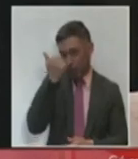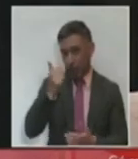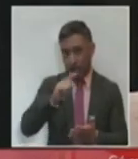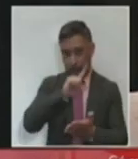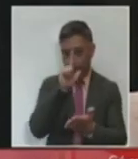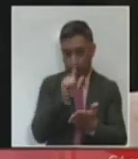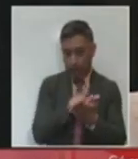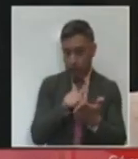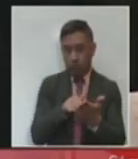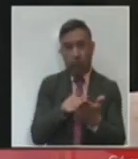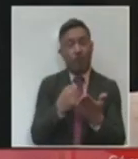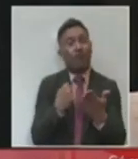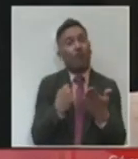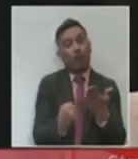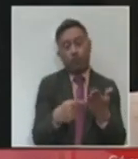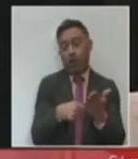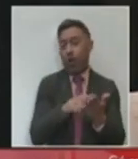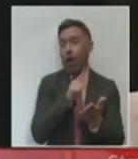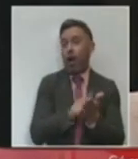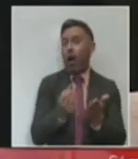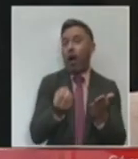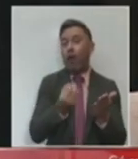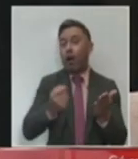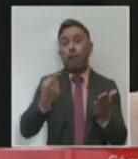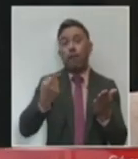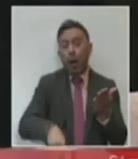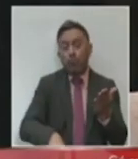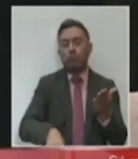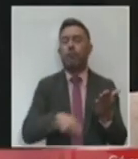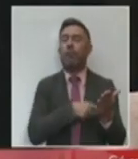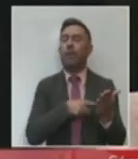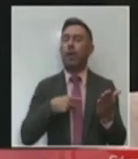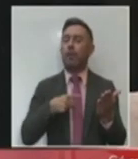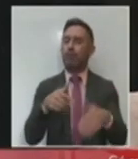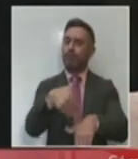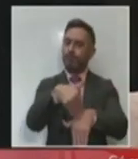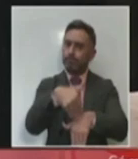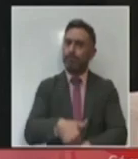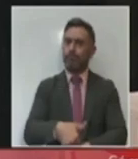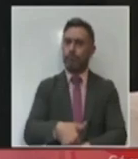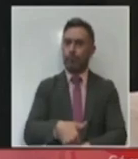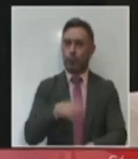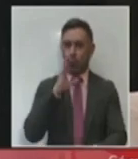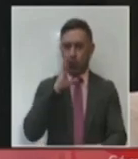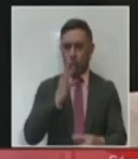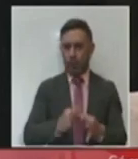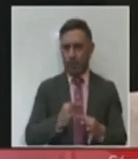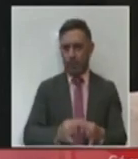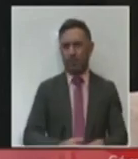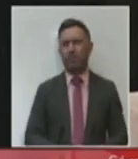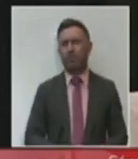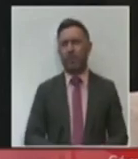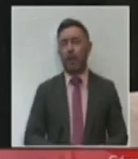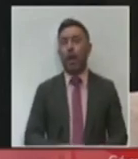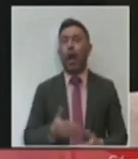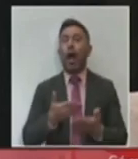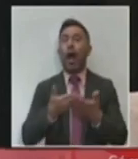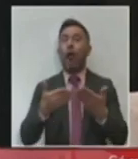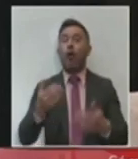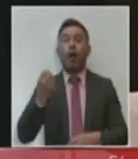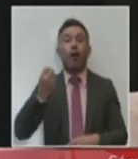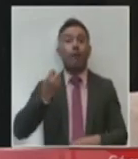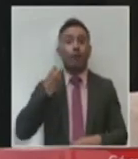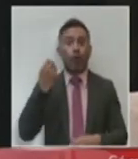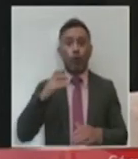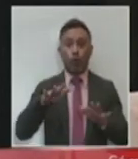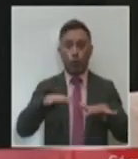la ley se acate y la ley se cumpla. Yo celebro ver en el foro a todas las personas que